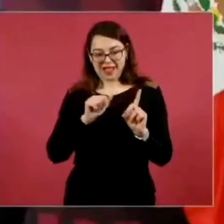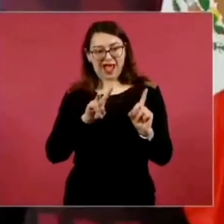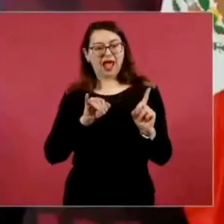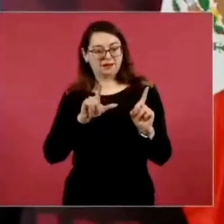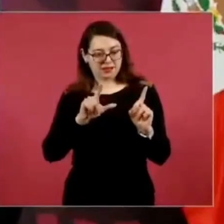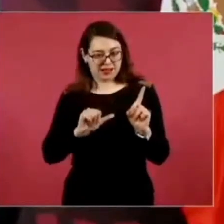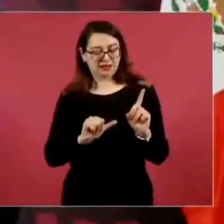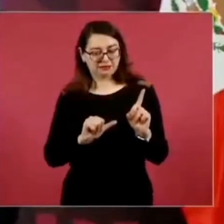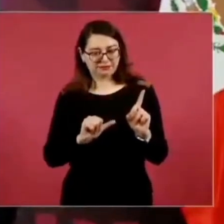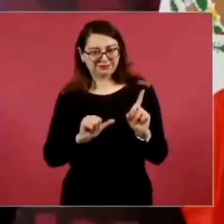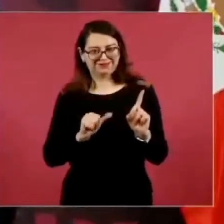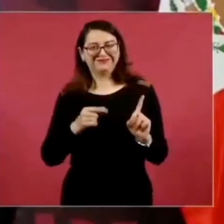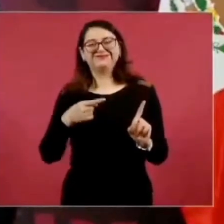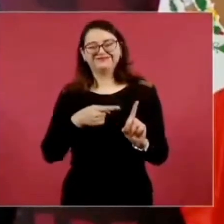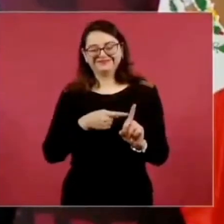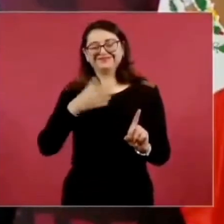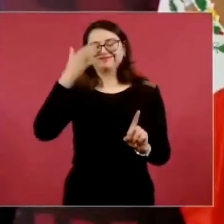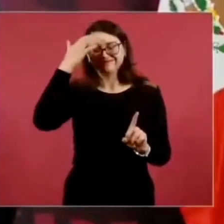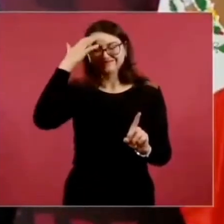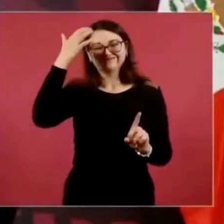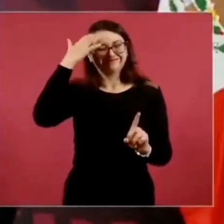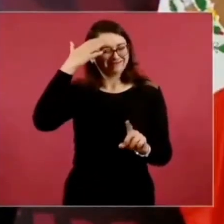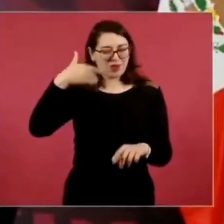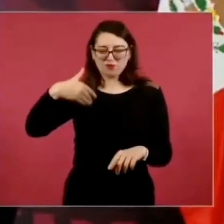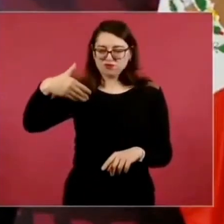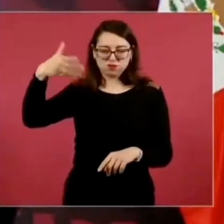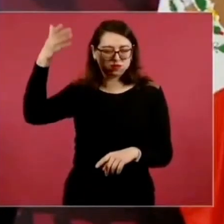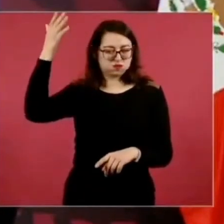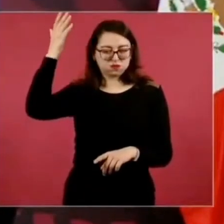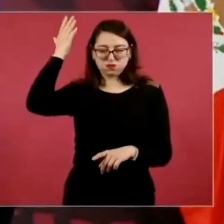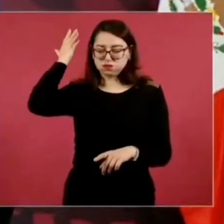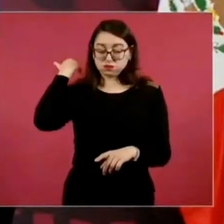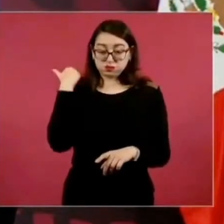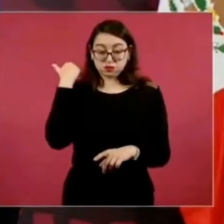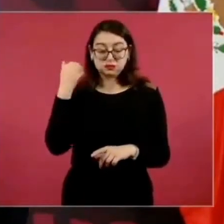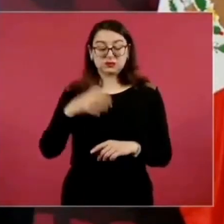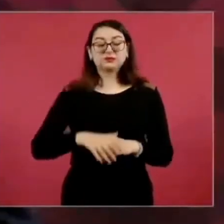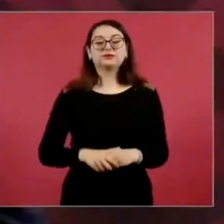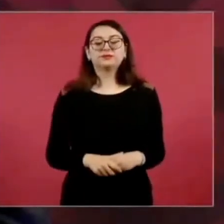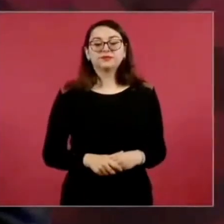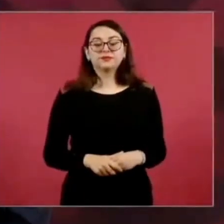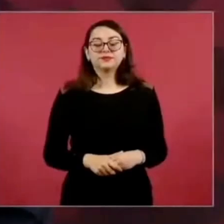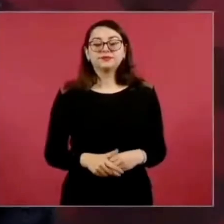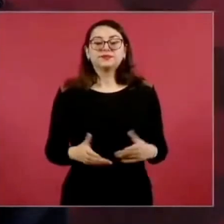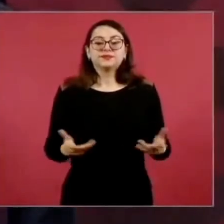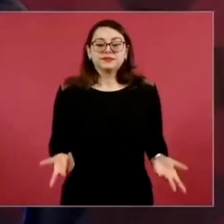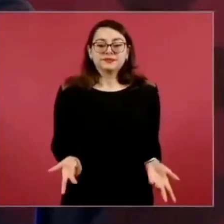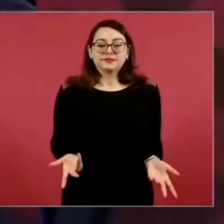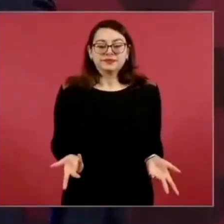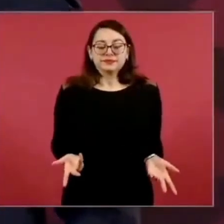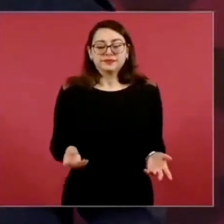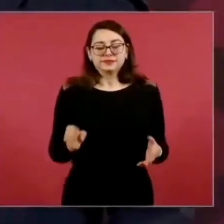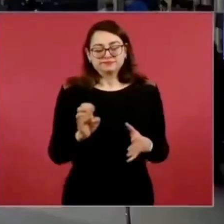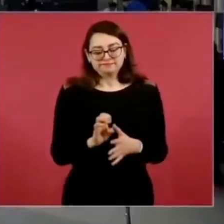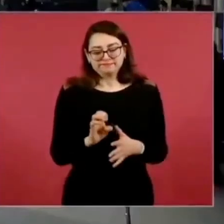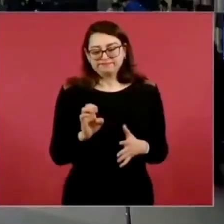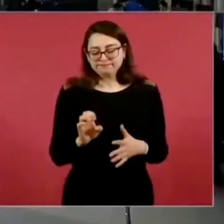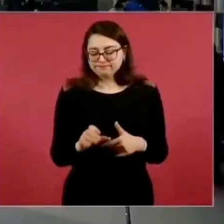conocían de tiempo atrás. Cuando le toca enfrentar la